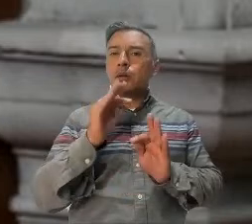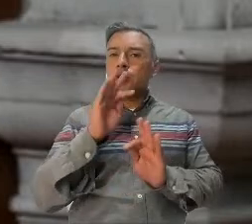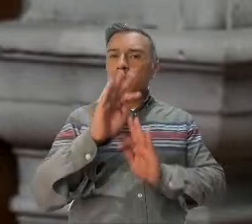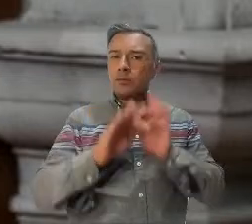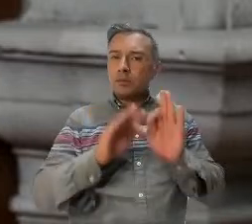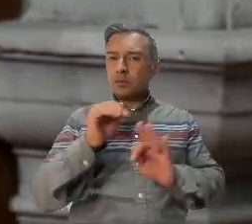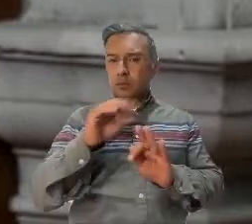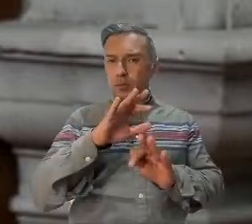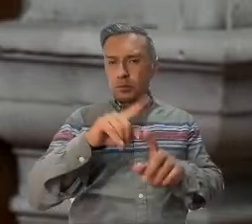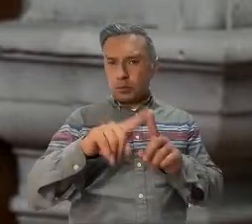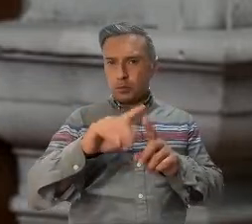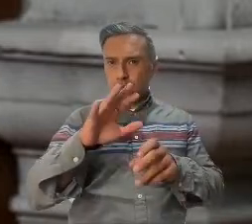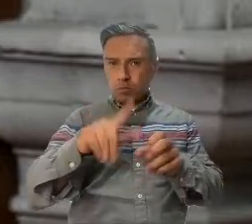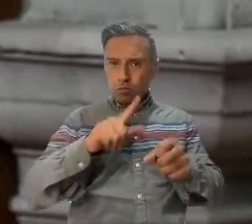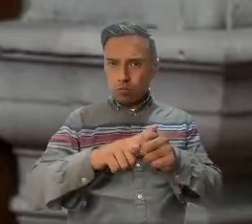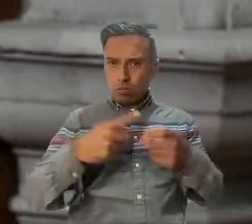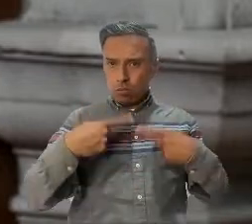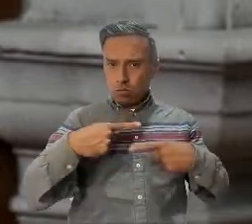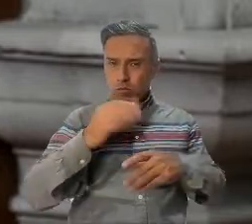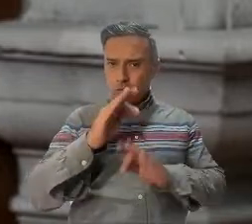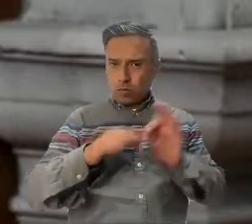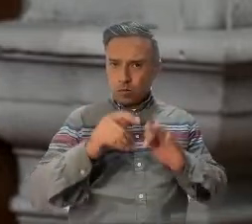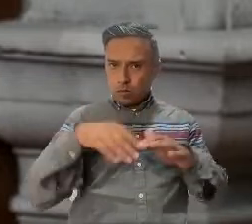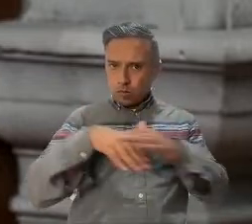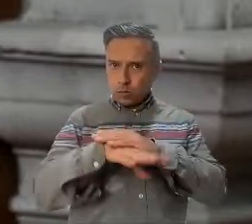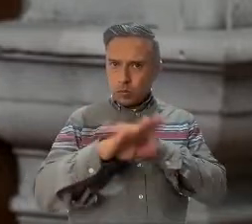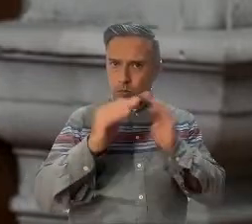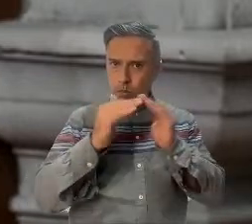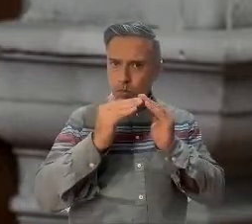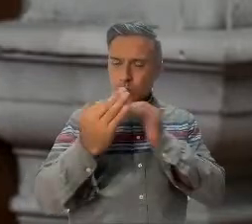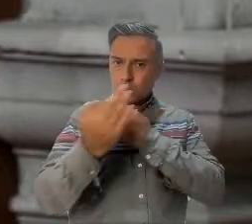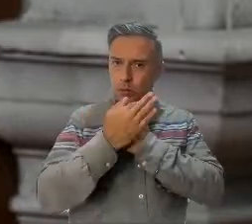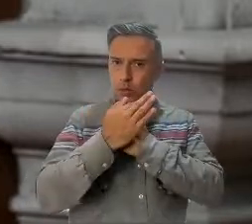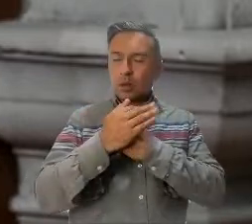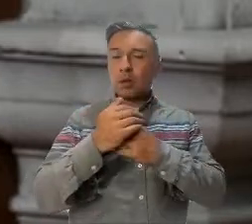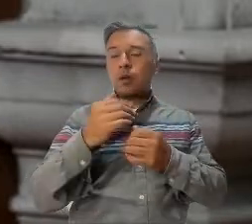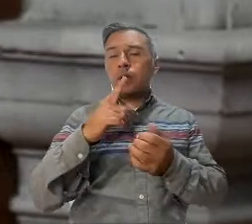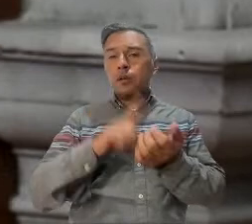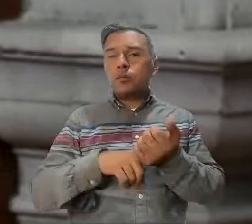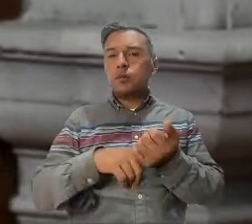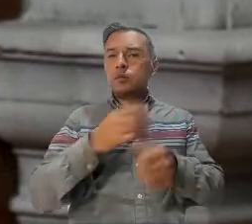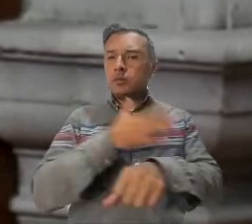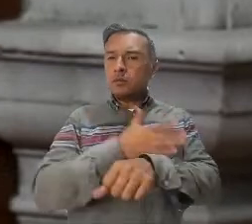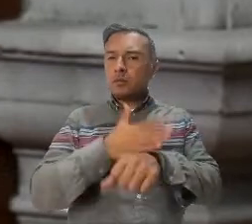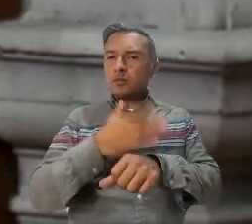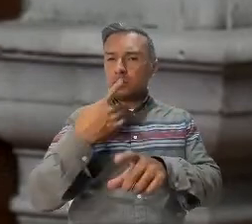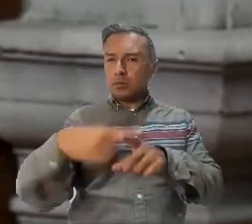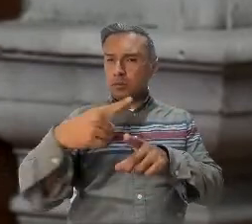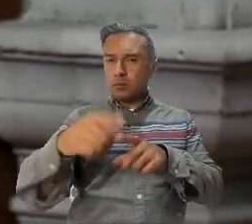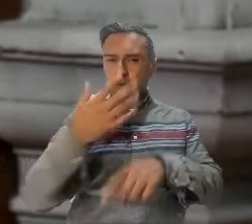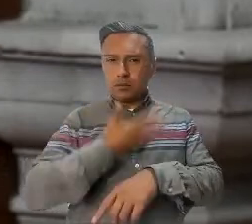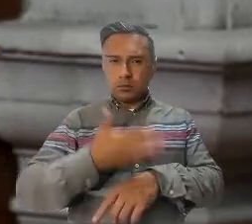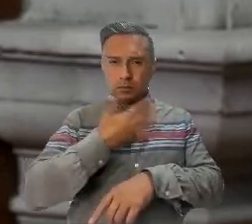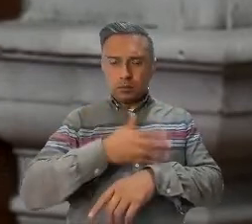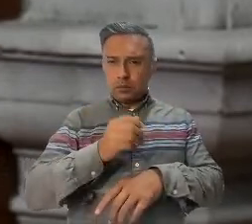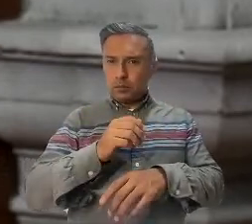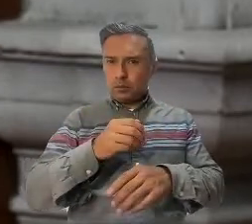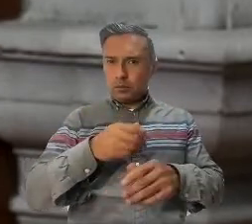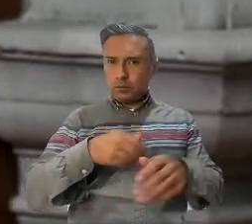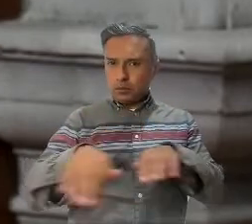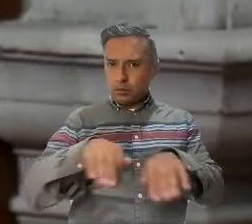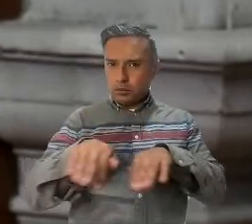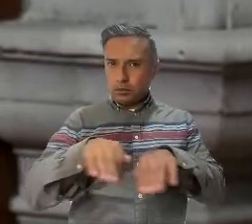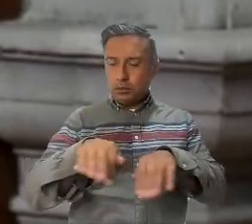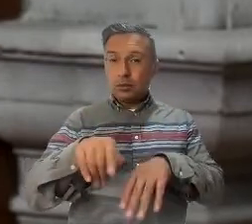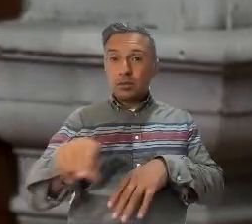vivos y son fuente de materia prima en muchas actividades humanas. Estos procesos vitales se ven amenazados por